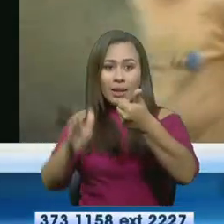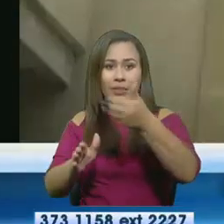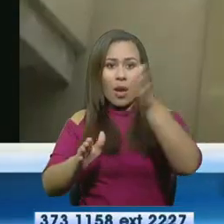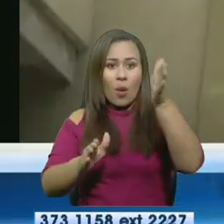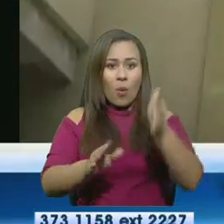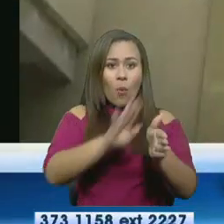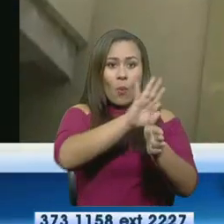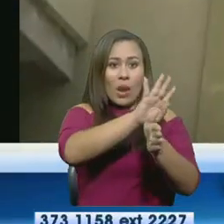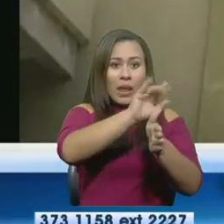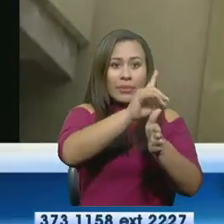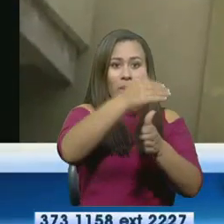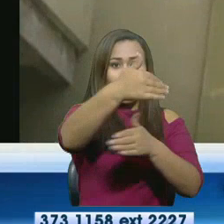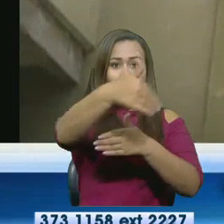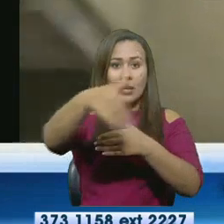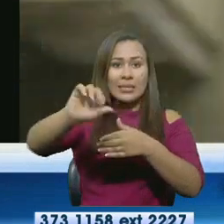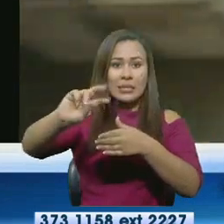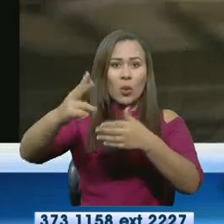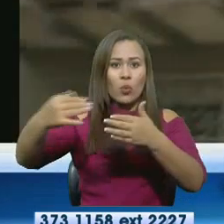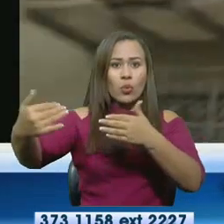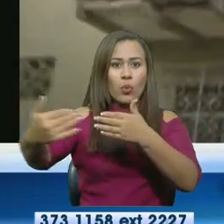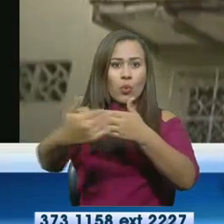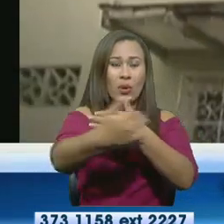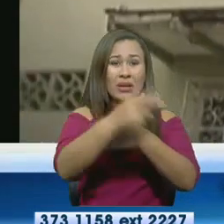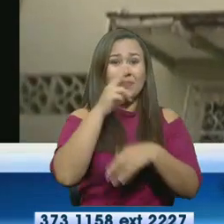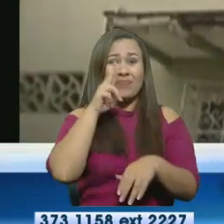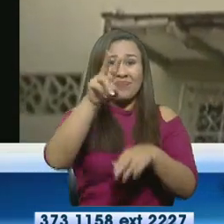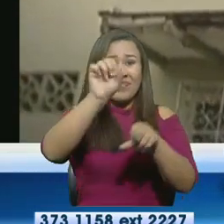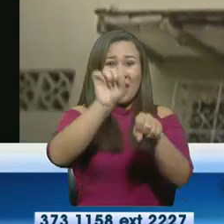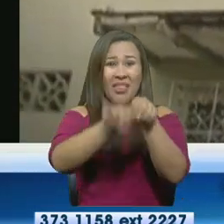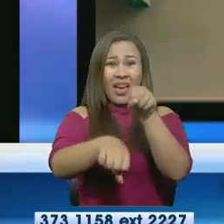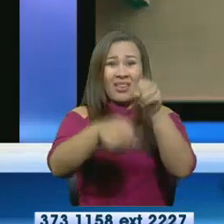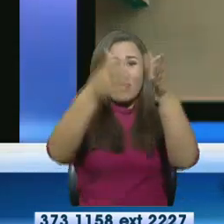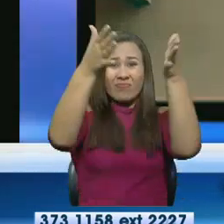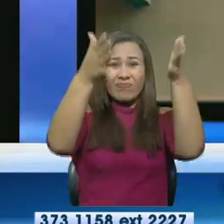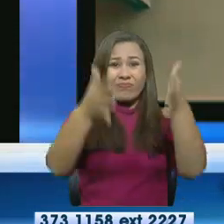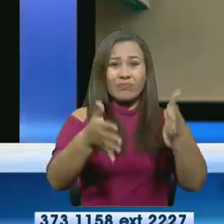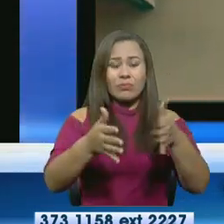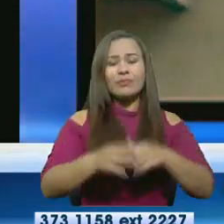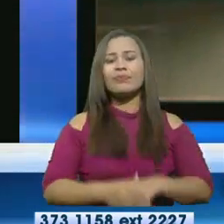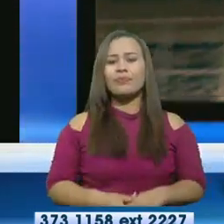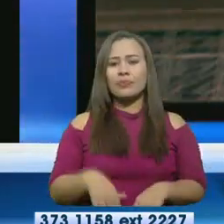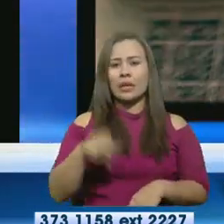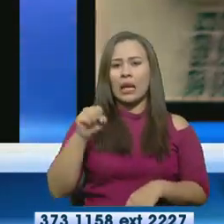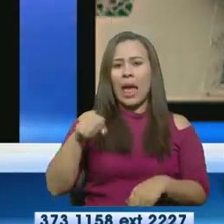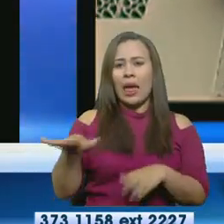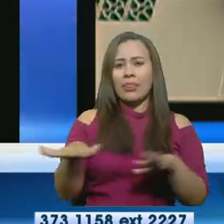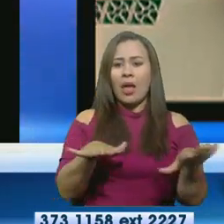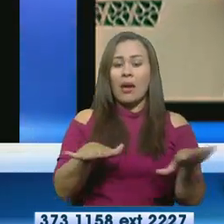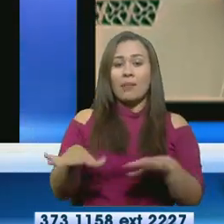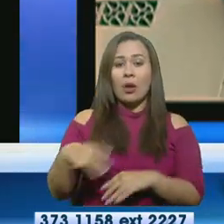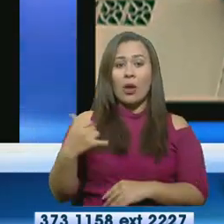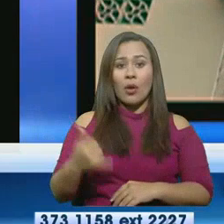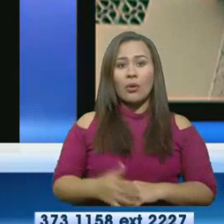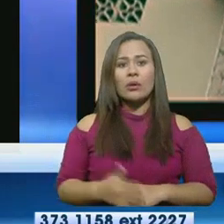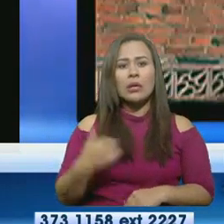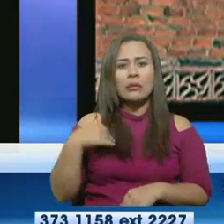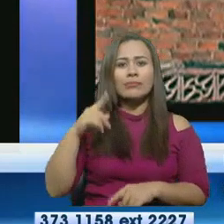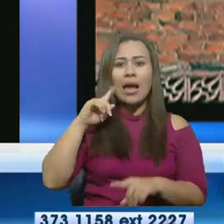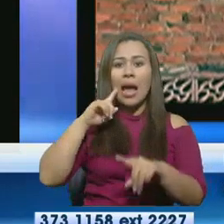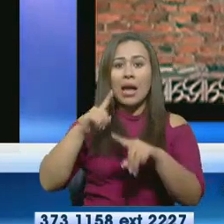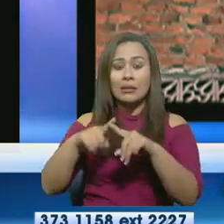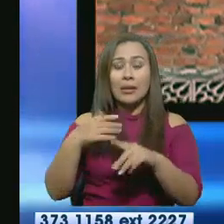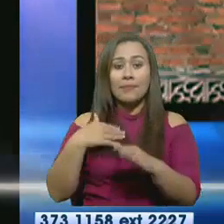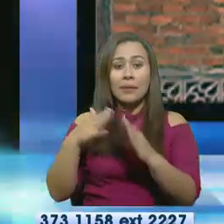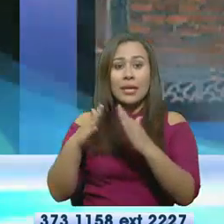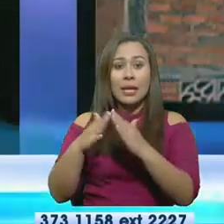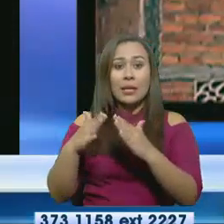41, segundo callejón, tuvo daños en su estructura. Con el temblor que hubo el día de hoy, al llegar a mi casa, dejar a mi hija en su